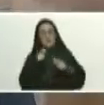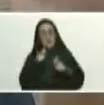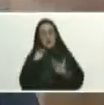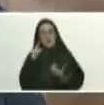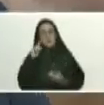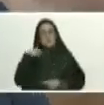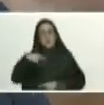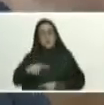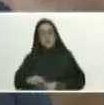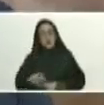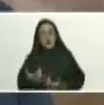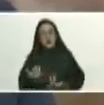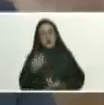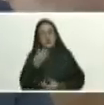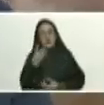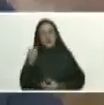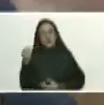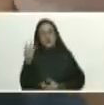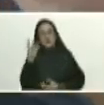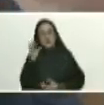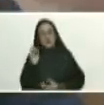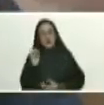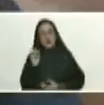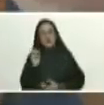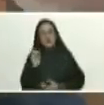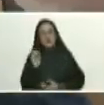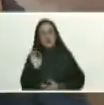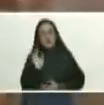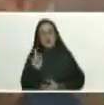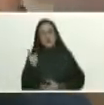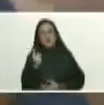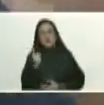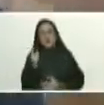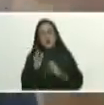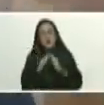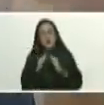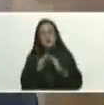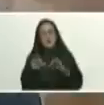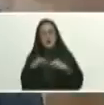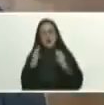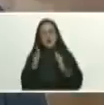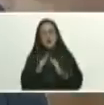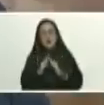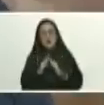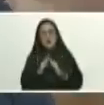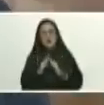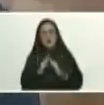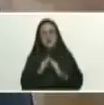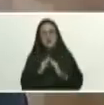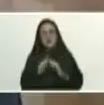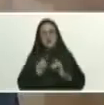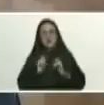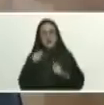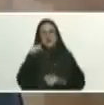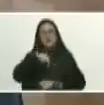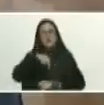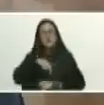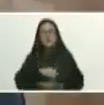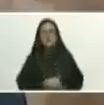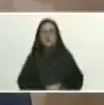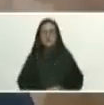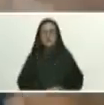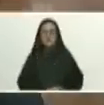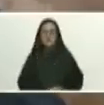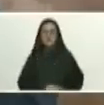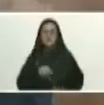de mañana con estas 440, nada más no viviendas, hogares, señor presidente, que se están entregando en el día de hoy. Así